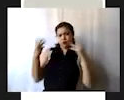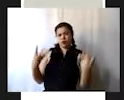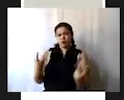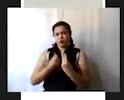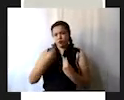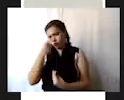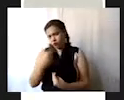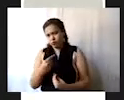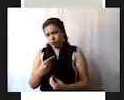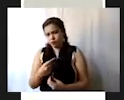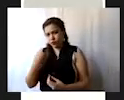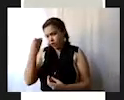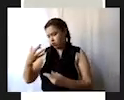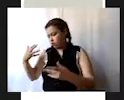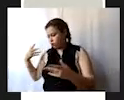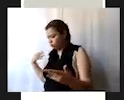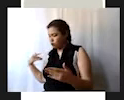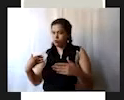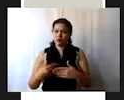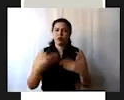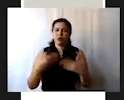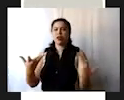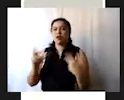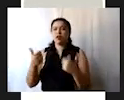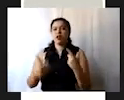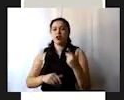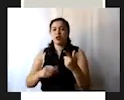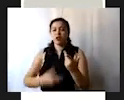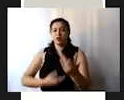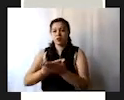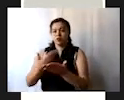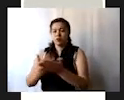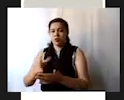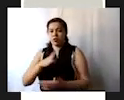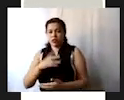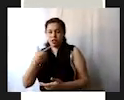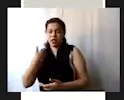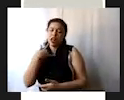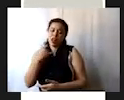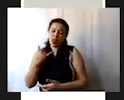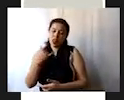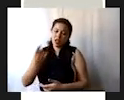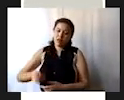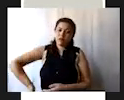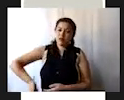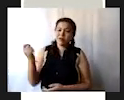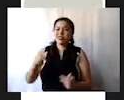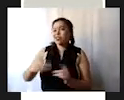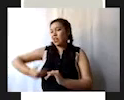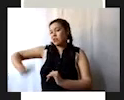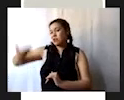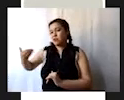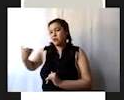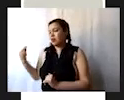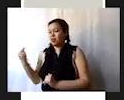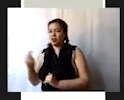mucho tiempo. Otra vez voy al punto de qué otra alternativa tenemos. Este es el primer esfuerzo que ya era necesario desde hace muchísimos años,